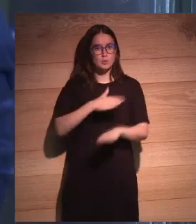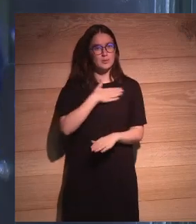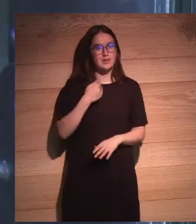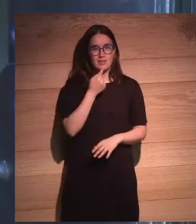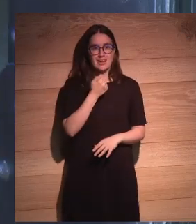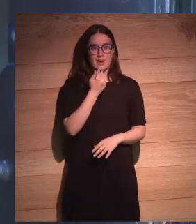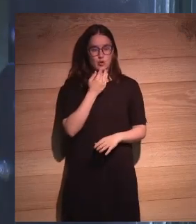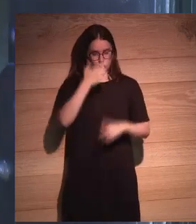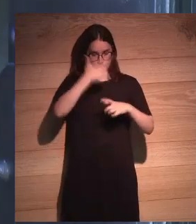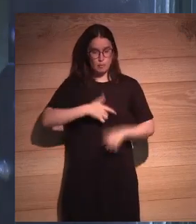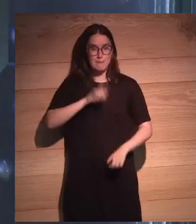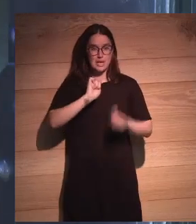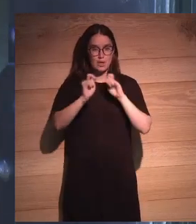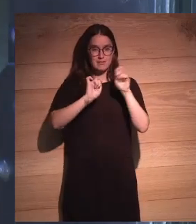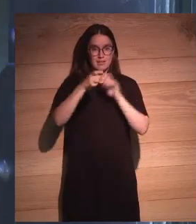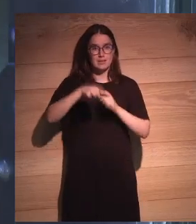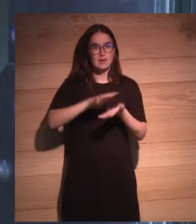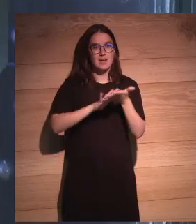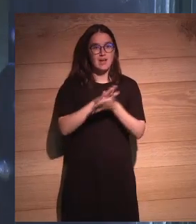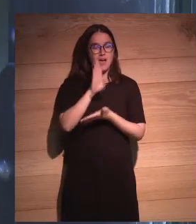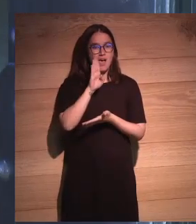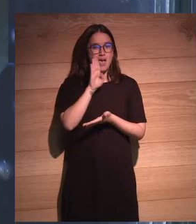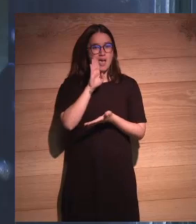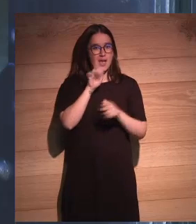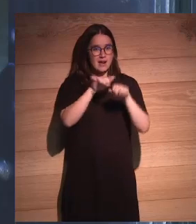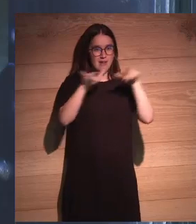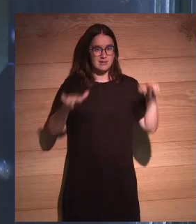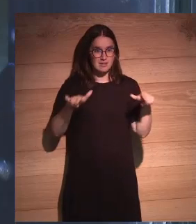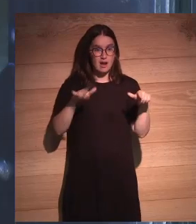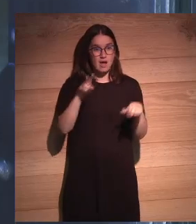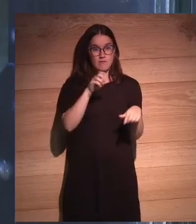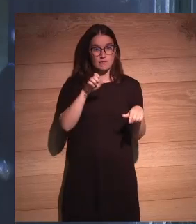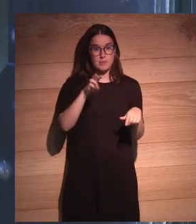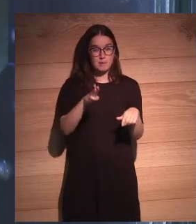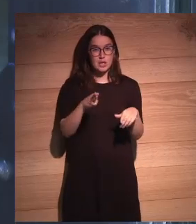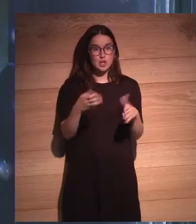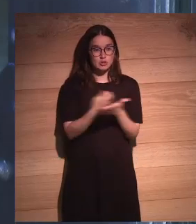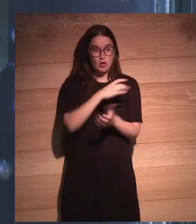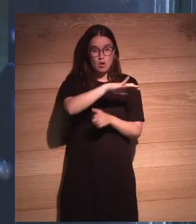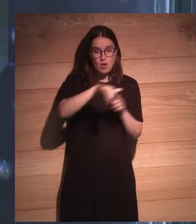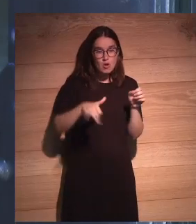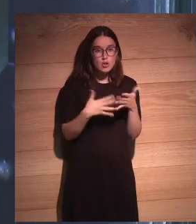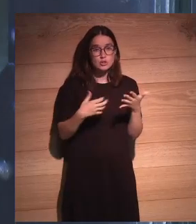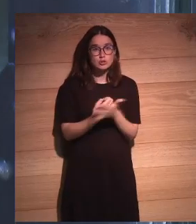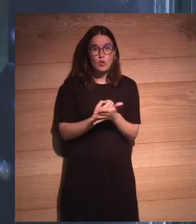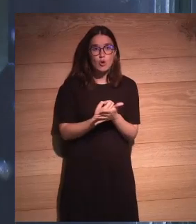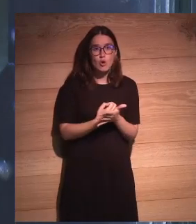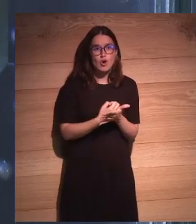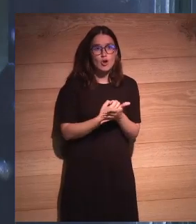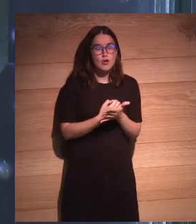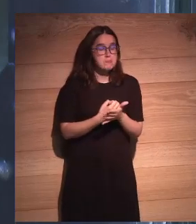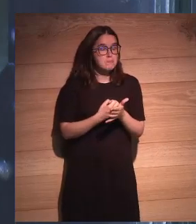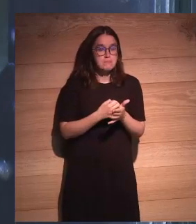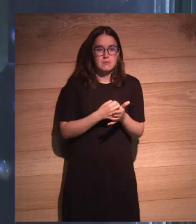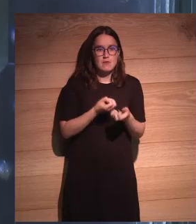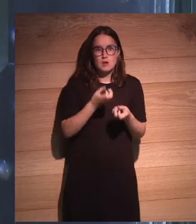como periodista, que también estamos hablando antes en la sala VIP. Vivimos rodeados actualmente de fuentes de muy diversa